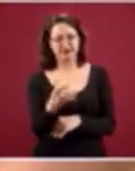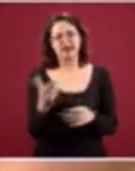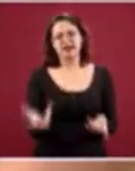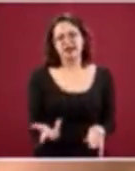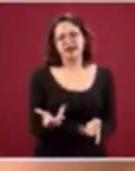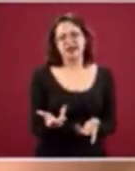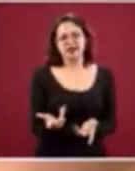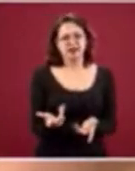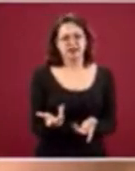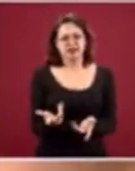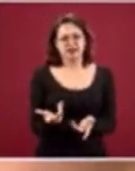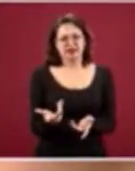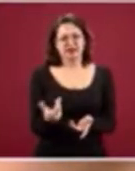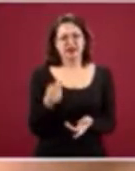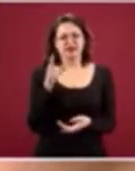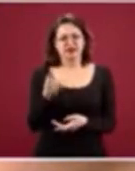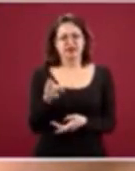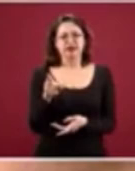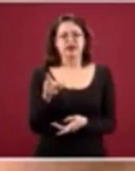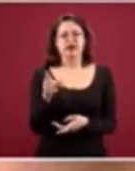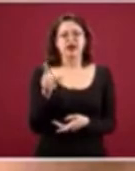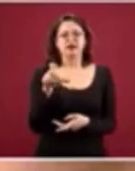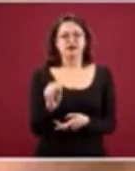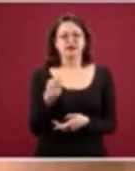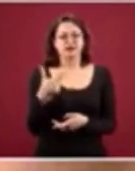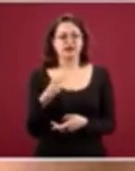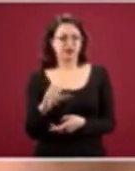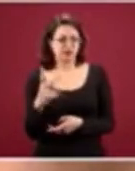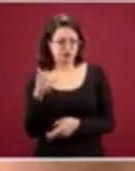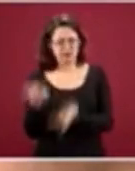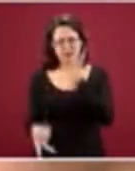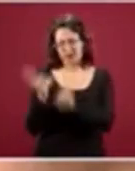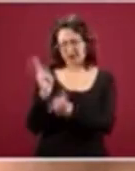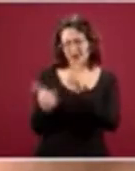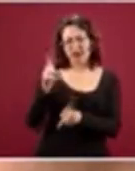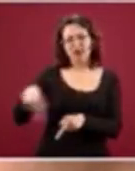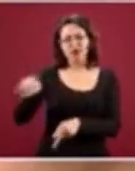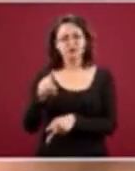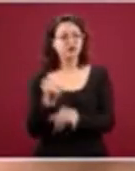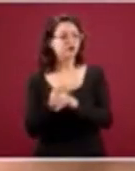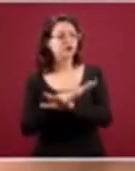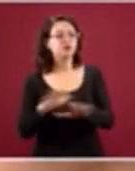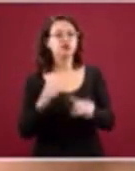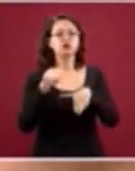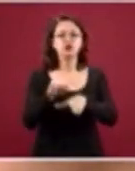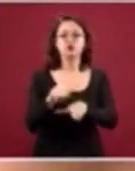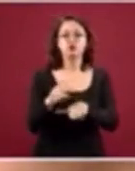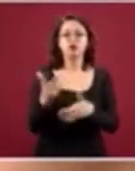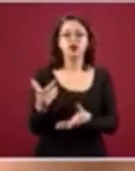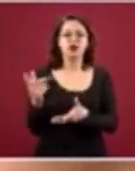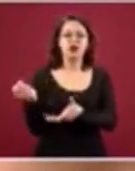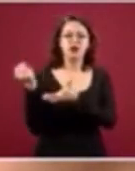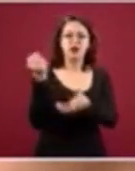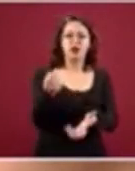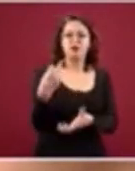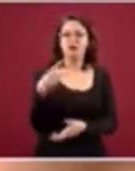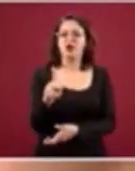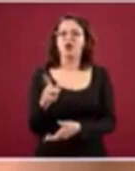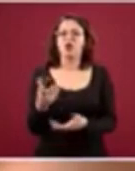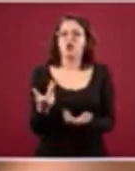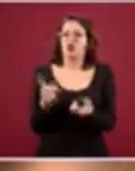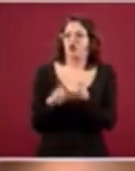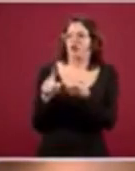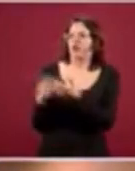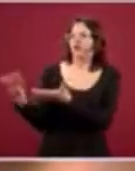Platicábamos con la Secretaría de Hacienda y nos daban datos de que, bueno, son ellos quienes van a destinar el destino, pero no saben de dónde se van a